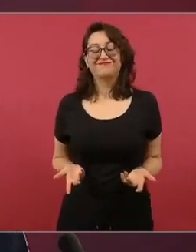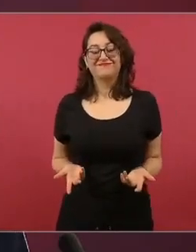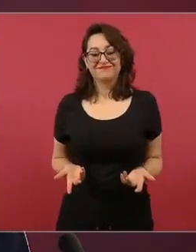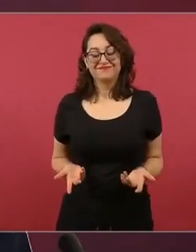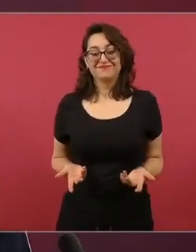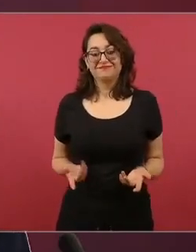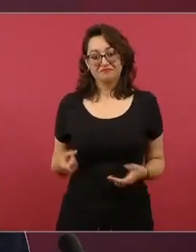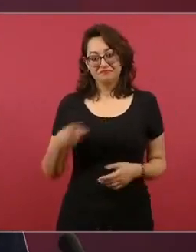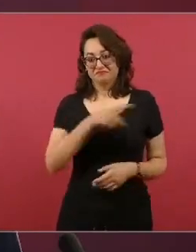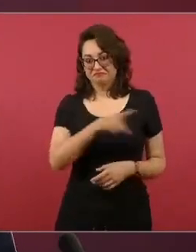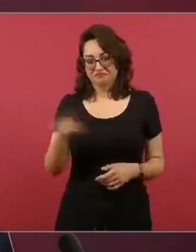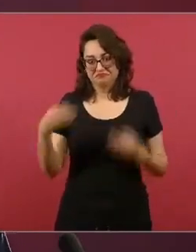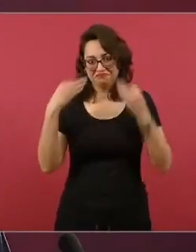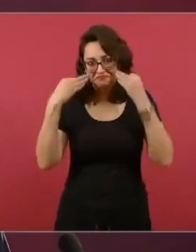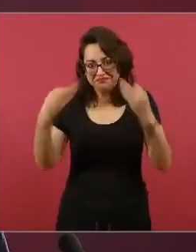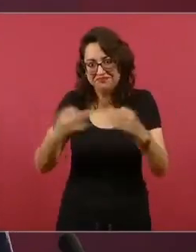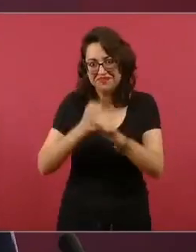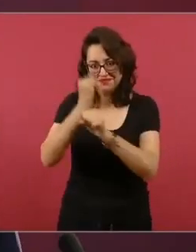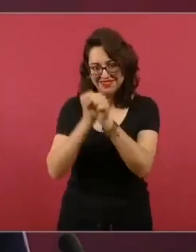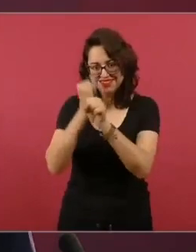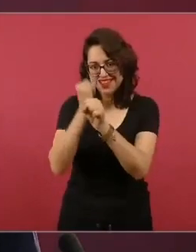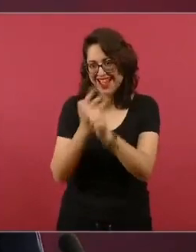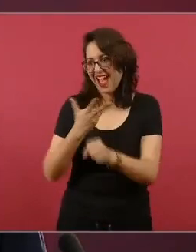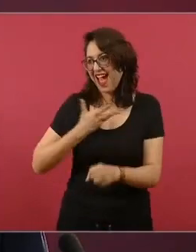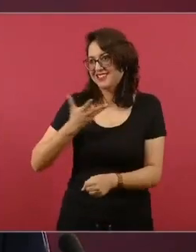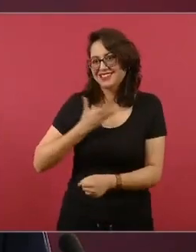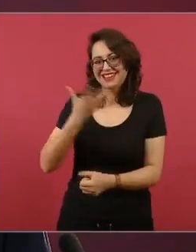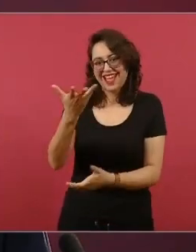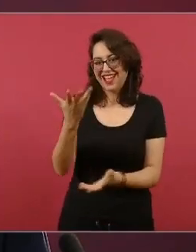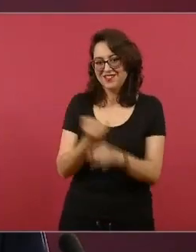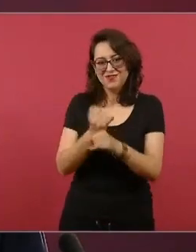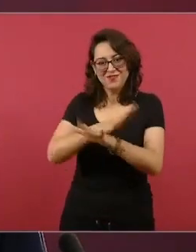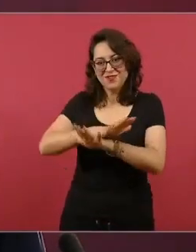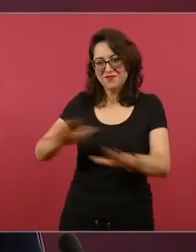Y ustedes lo pueden constatar cualquiera.